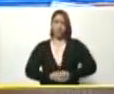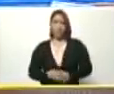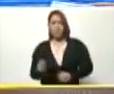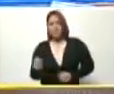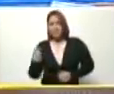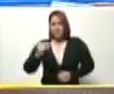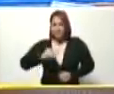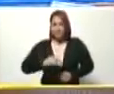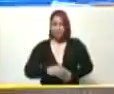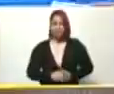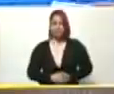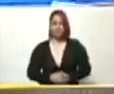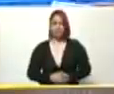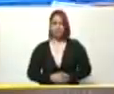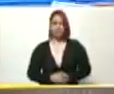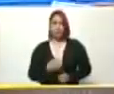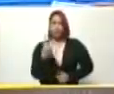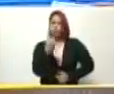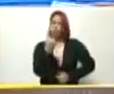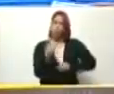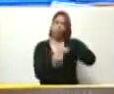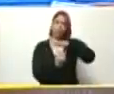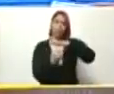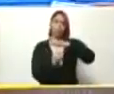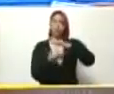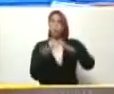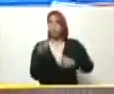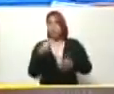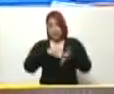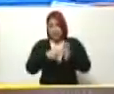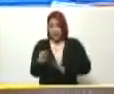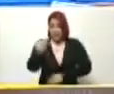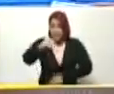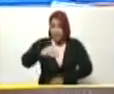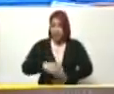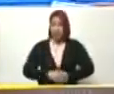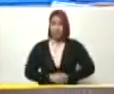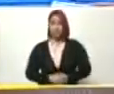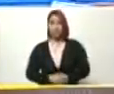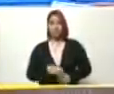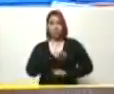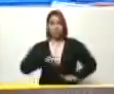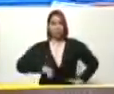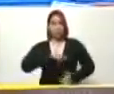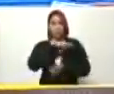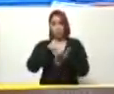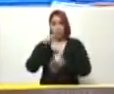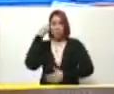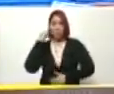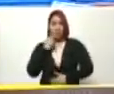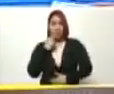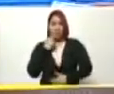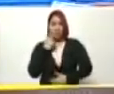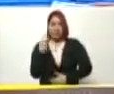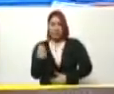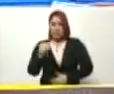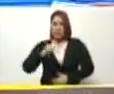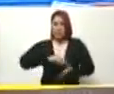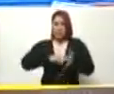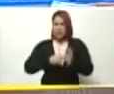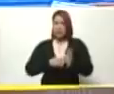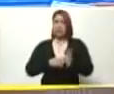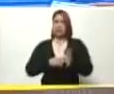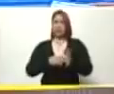más que una institución. La Fuerza Armada Nacional Bolivariana es mucho más que una